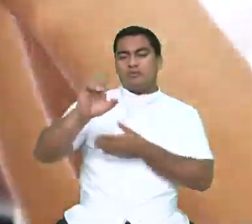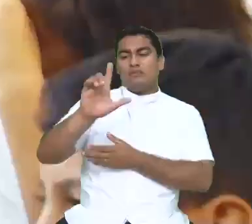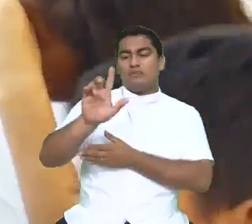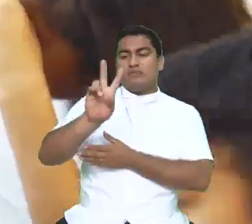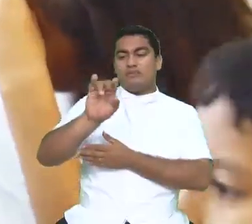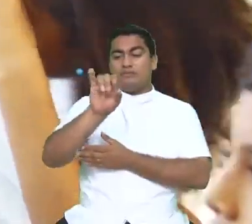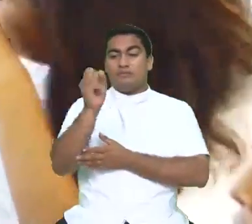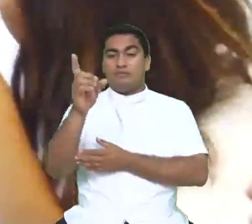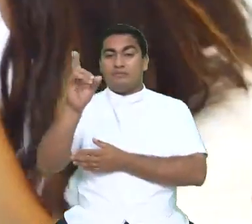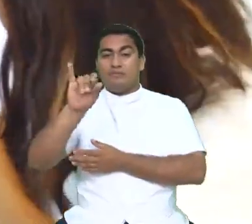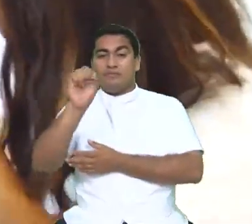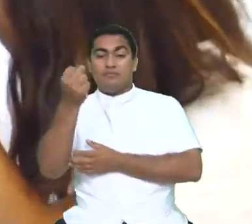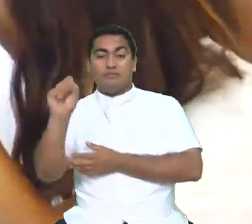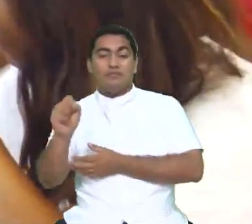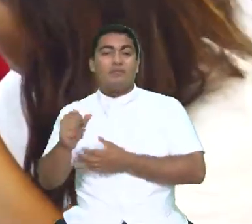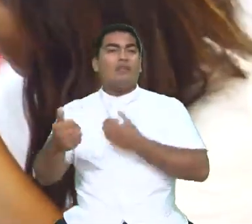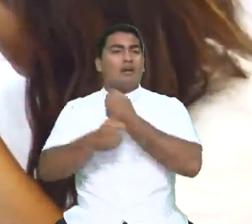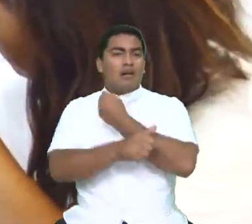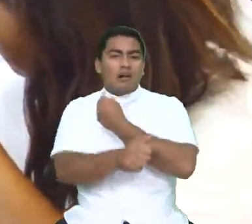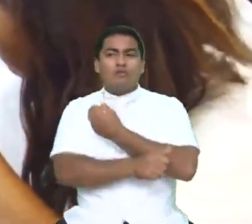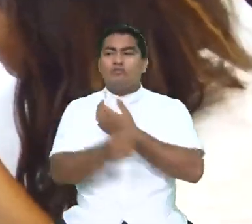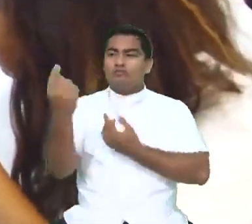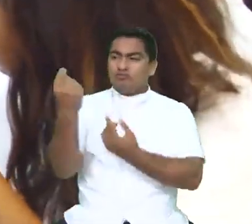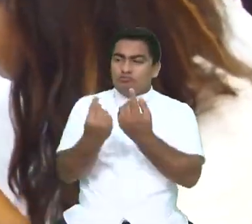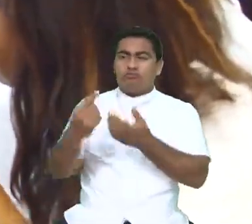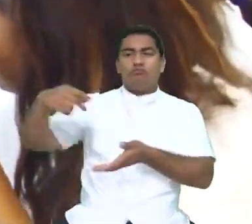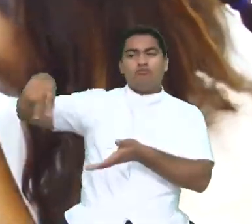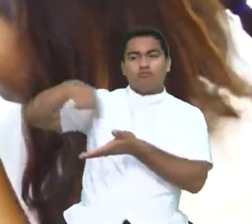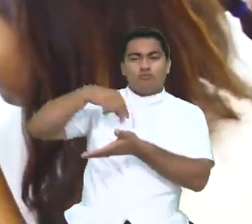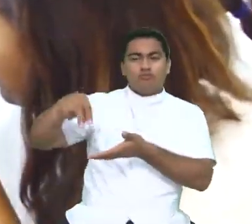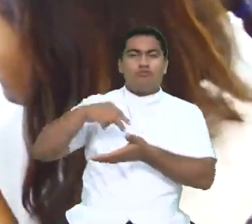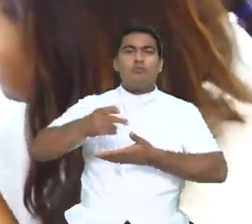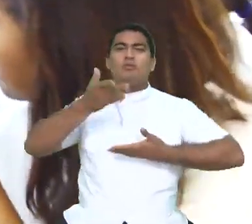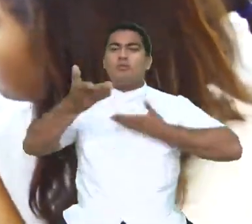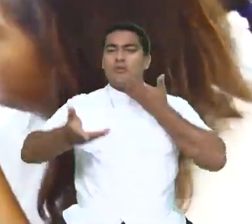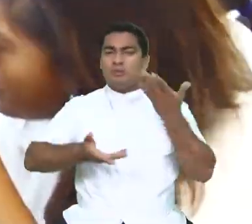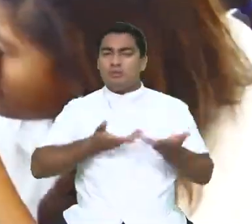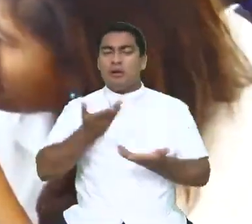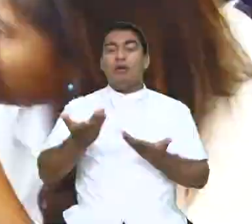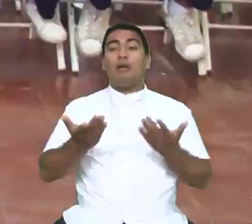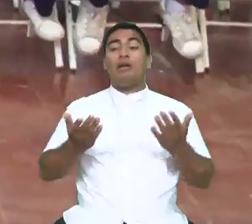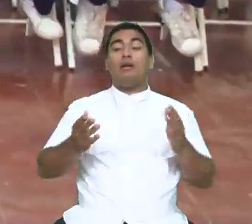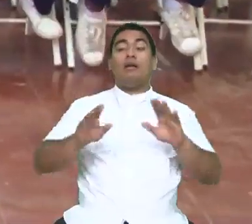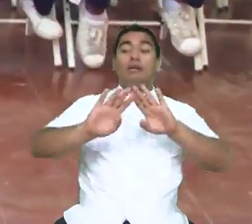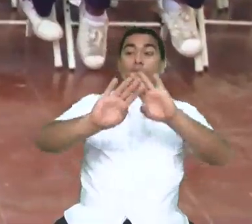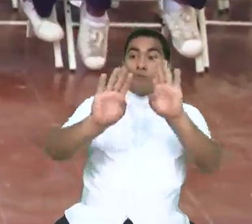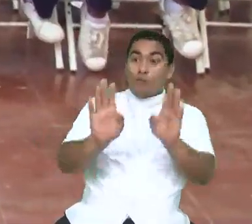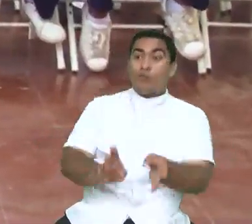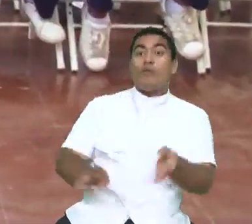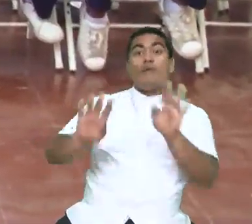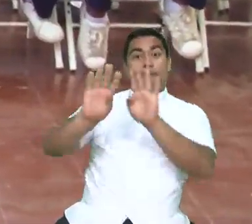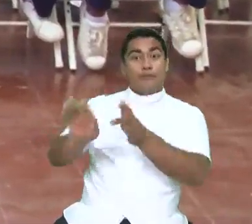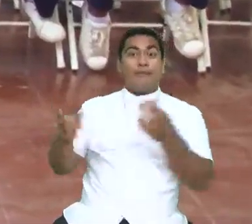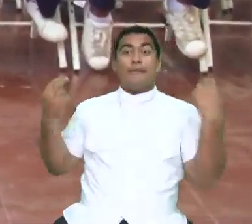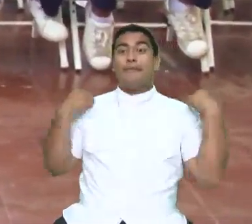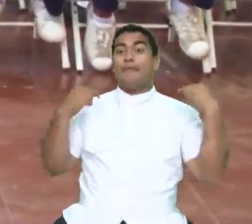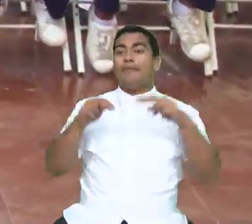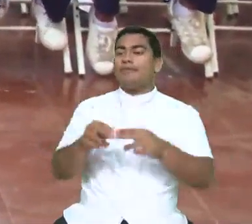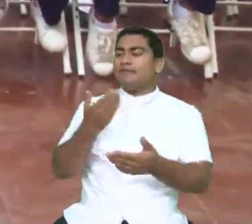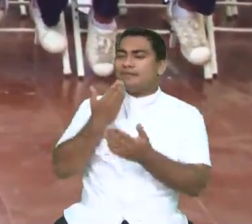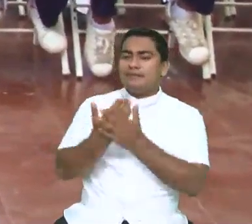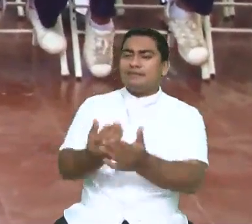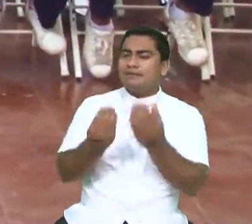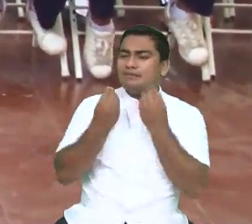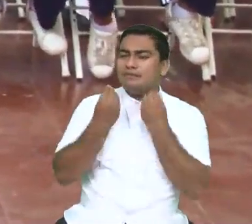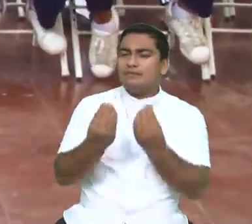van a realizar las mejores presentaciones artísticas, dándole esa gracia a esa labor de sus